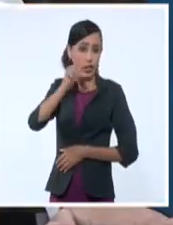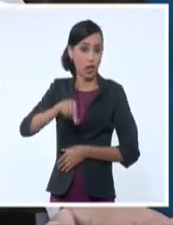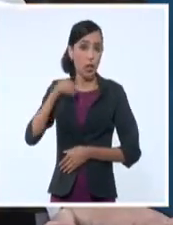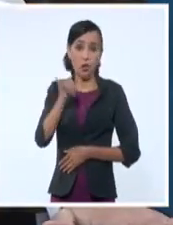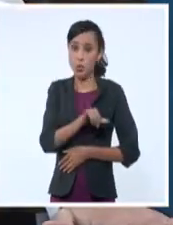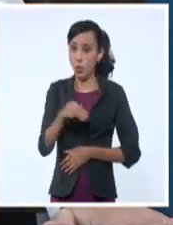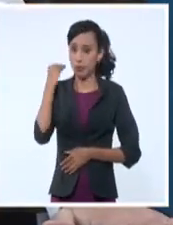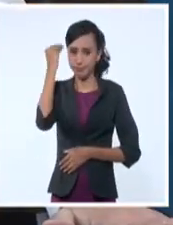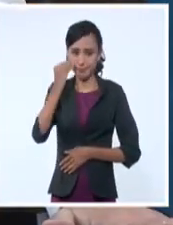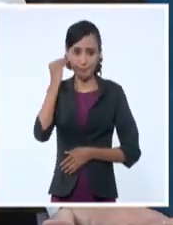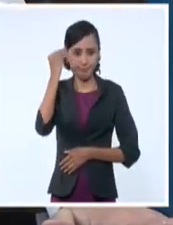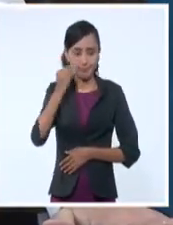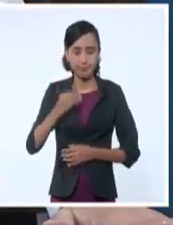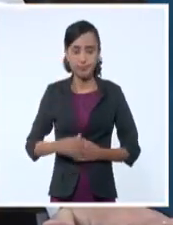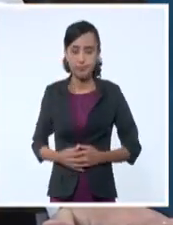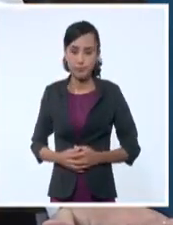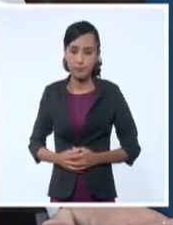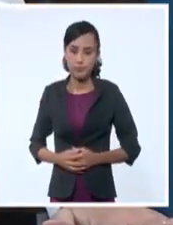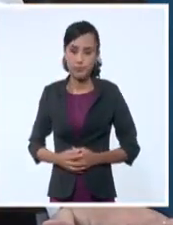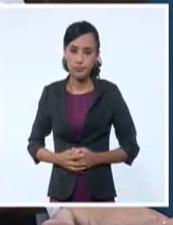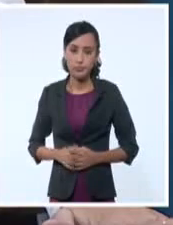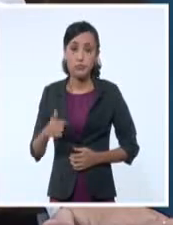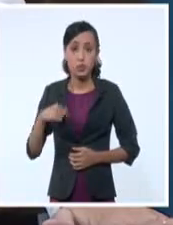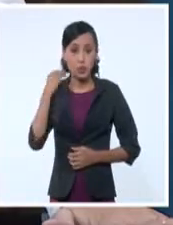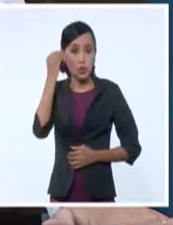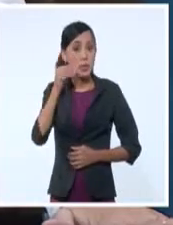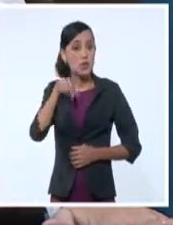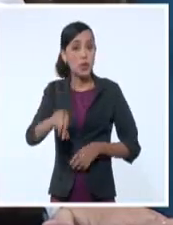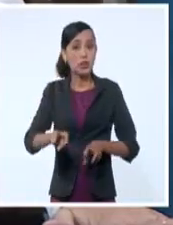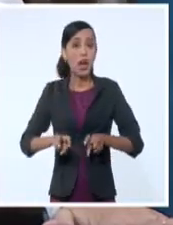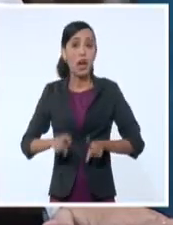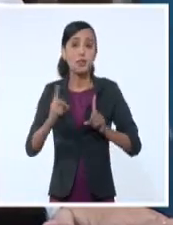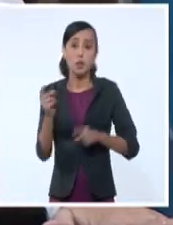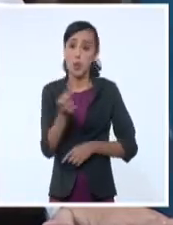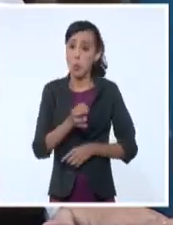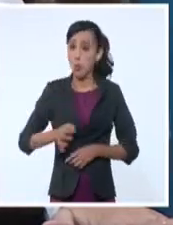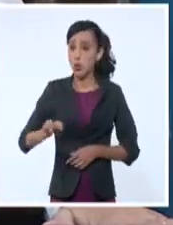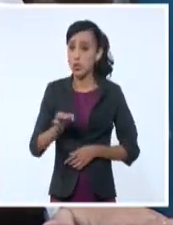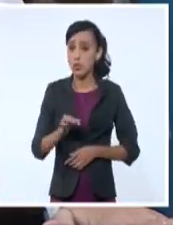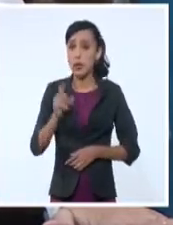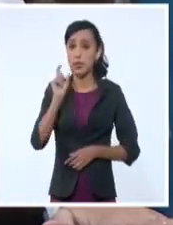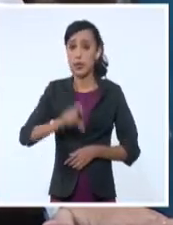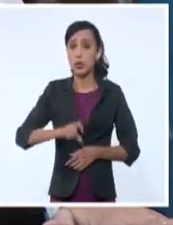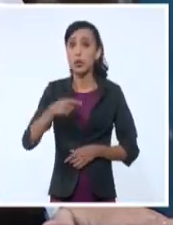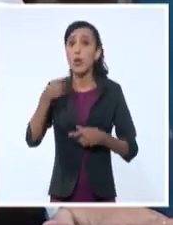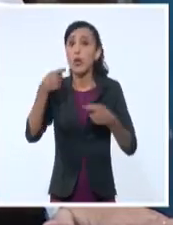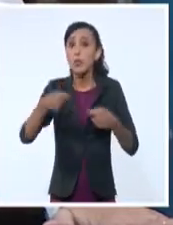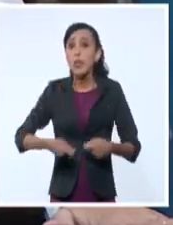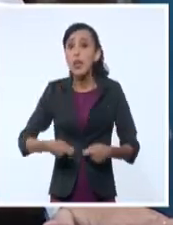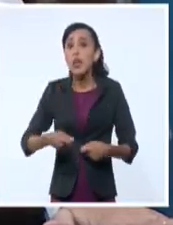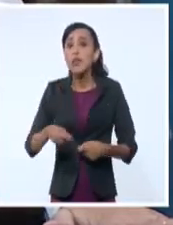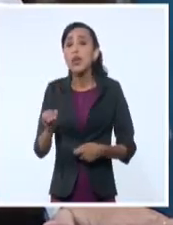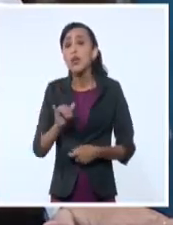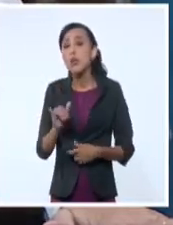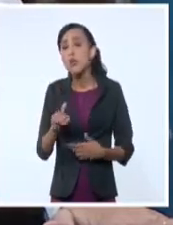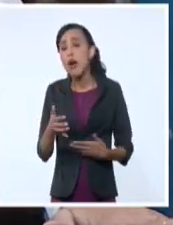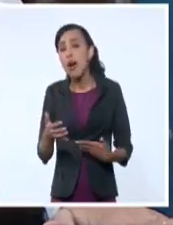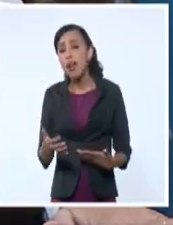que esta Asamblea Municipal del Cotorro, que es la primera del país, tiene que marcar también